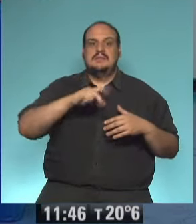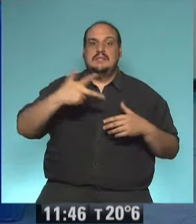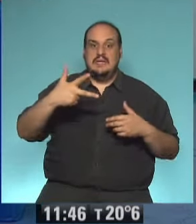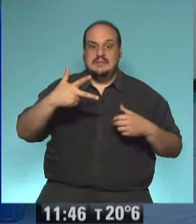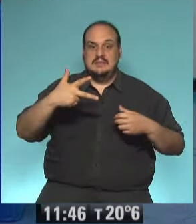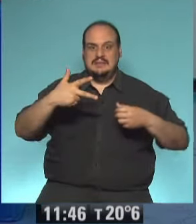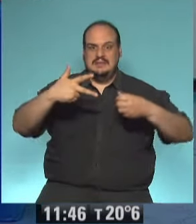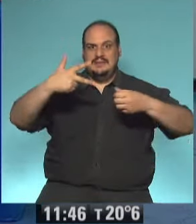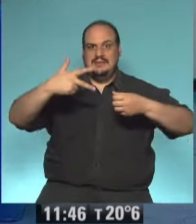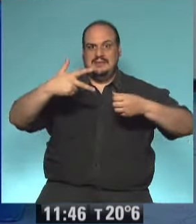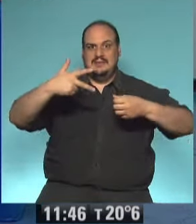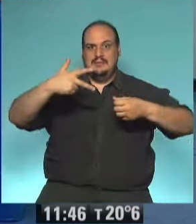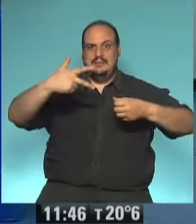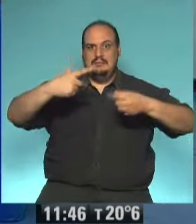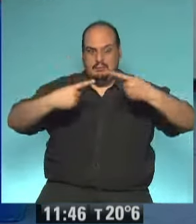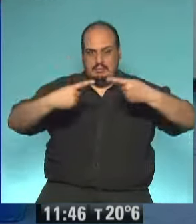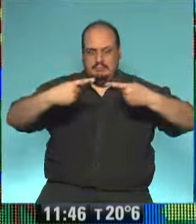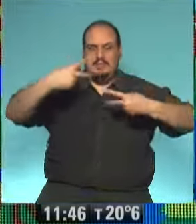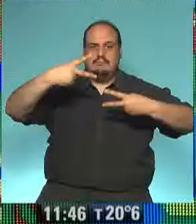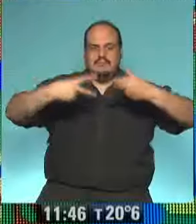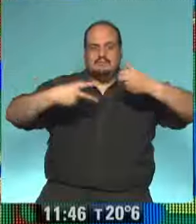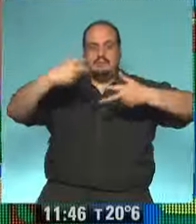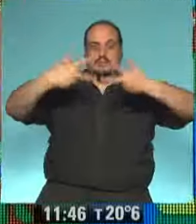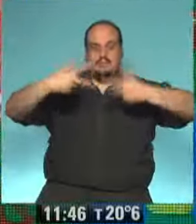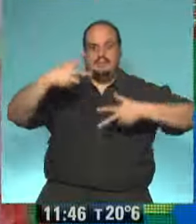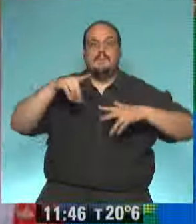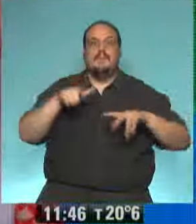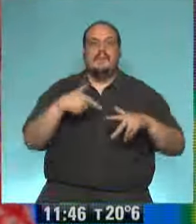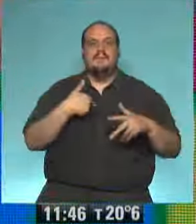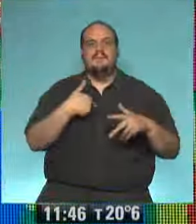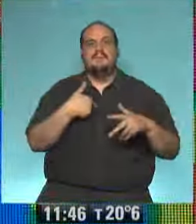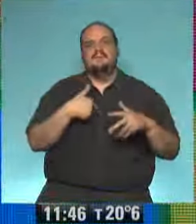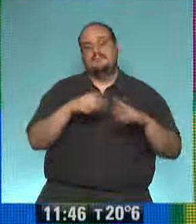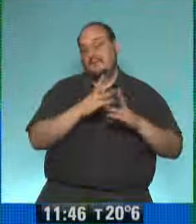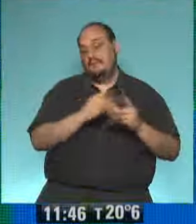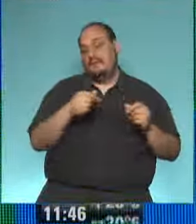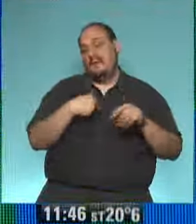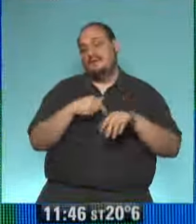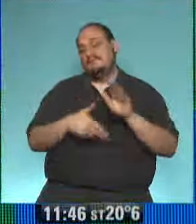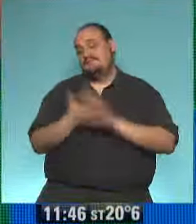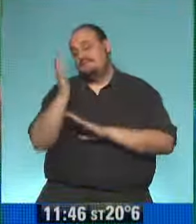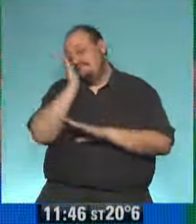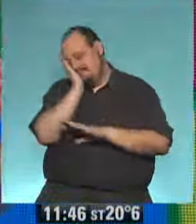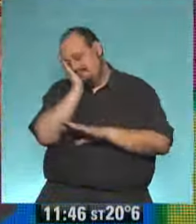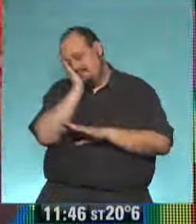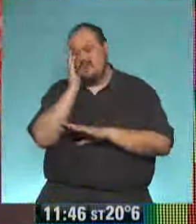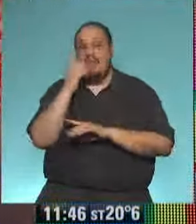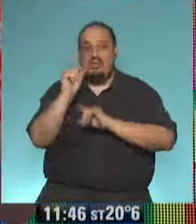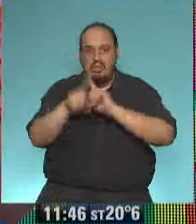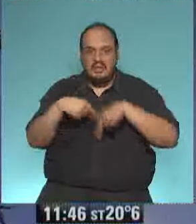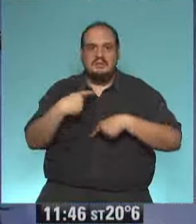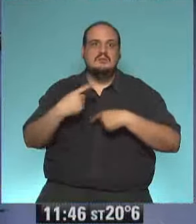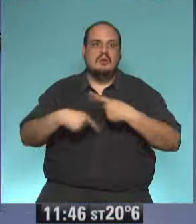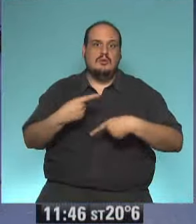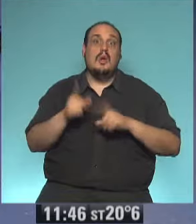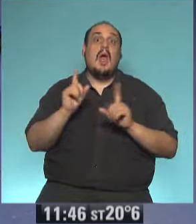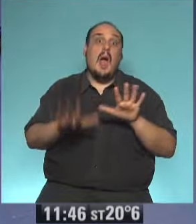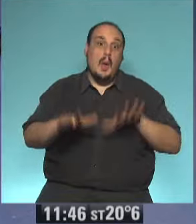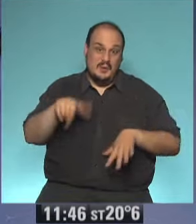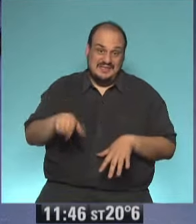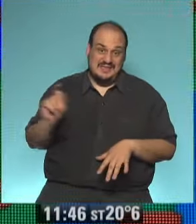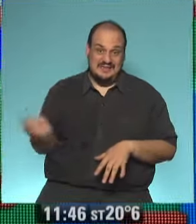repente el otro te alcanzó, claro, y otra vez así. Oh, claro. Así que bueno, se terminaba, nos vamos a dormir, seguimos otro día, a veces pasa eso con el tenis. Sí, por ejemplo.